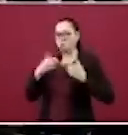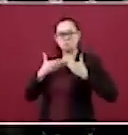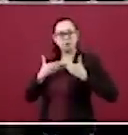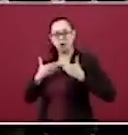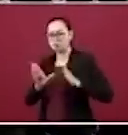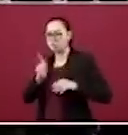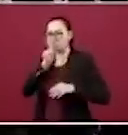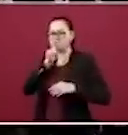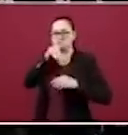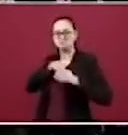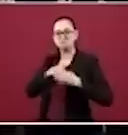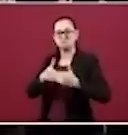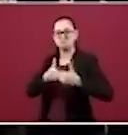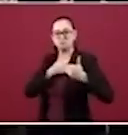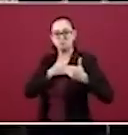Y en la otra